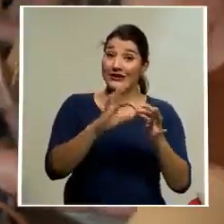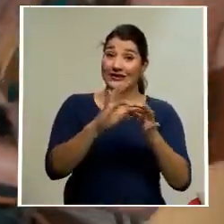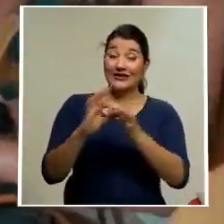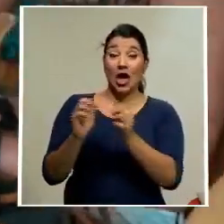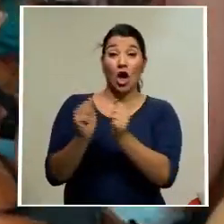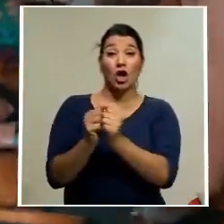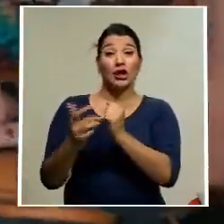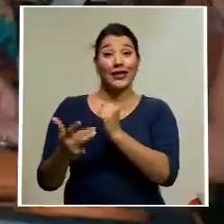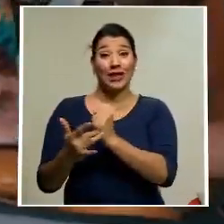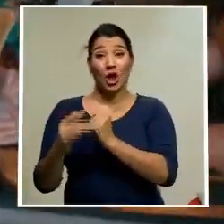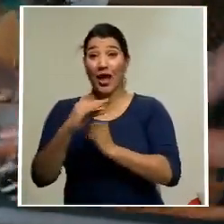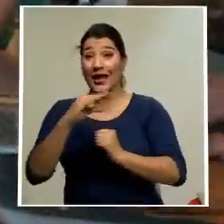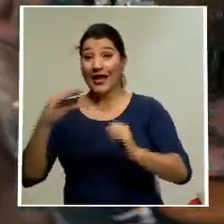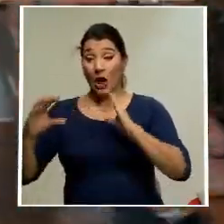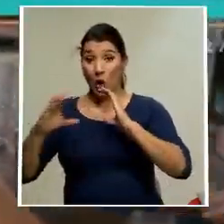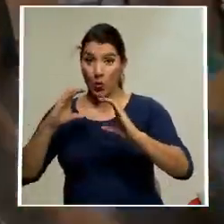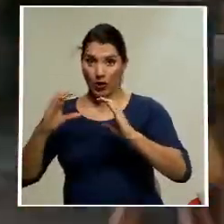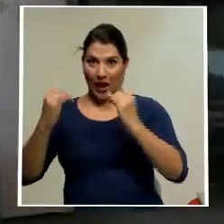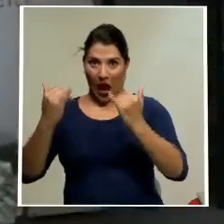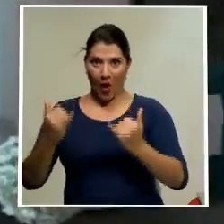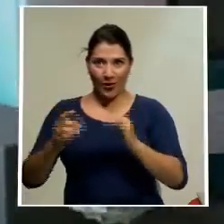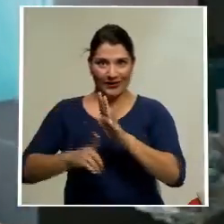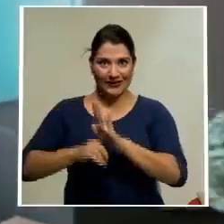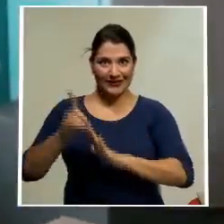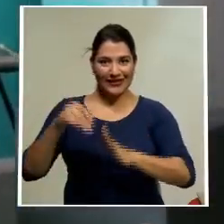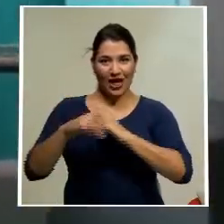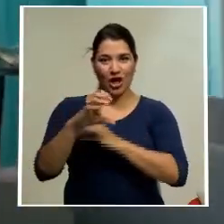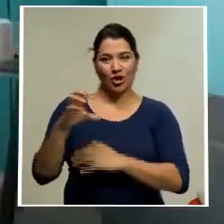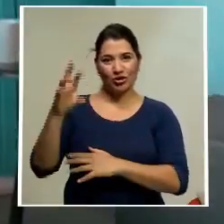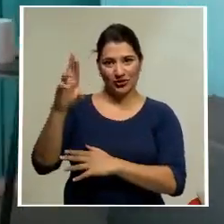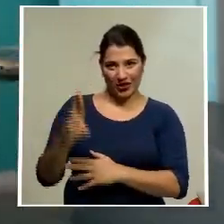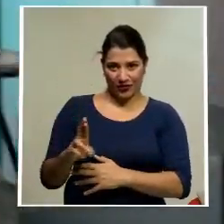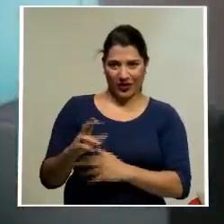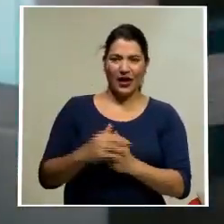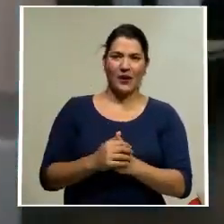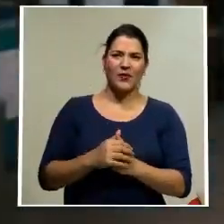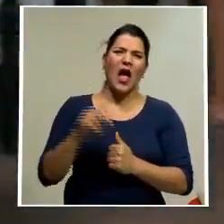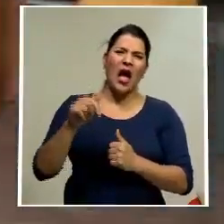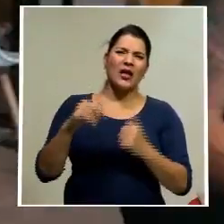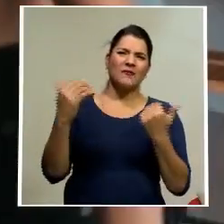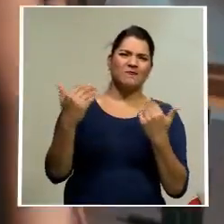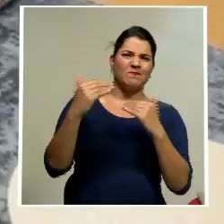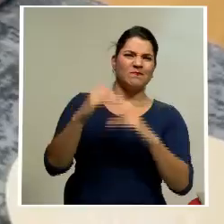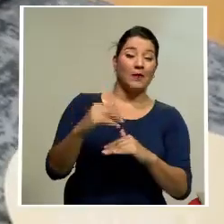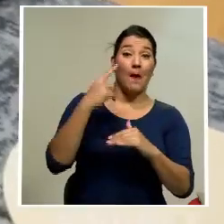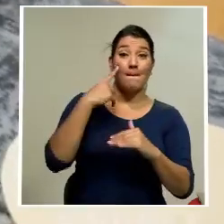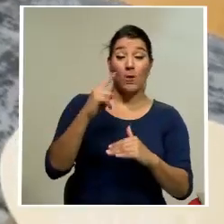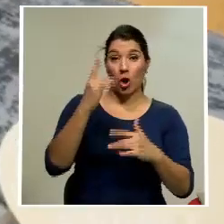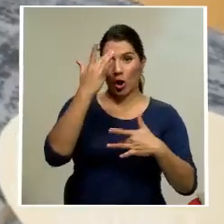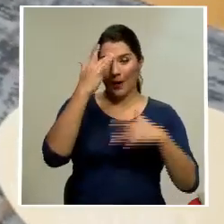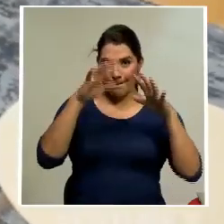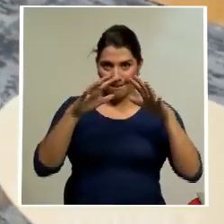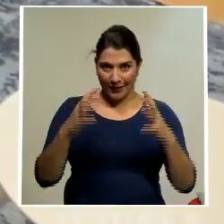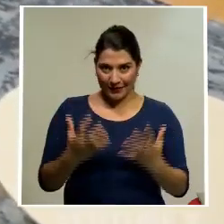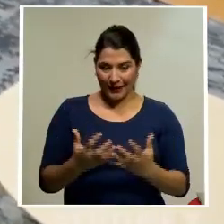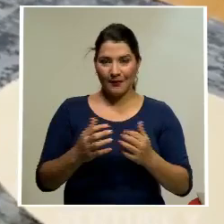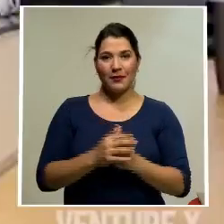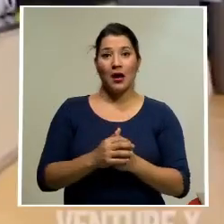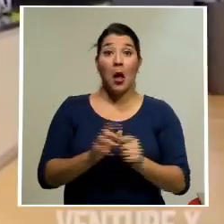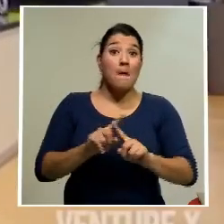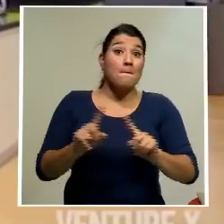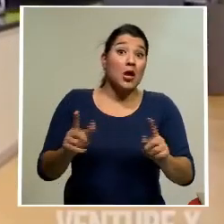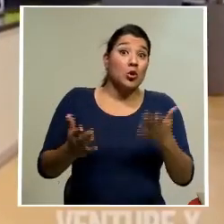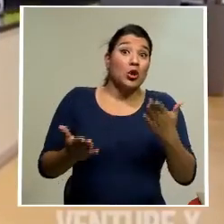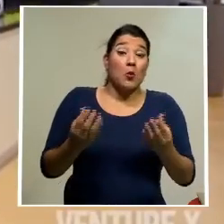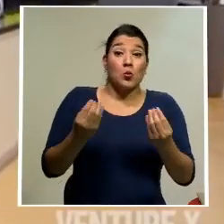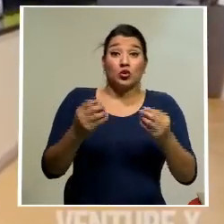y la comunicación se abre paso en el país, aún con las limitaciones de movilidad de la pandemia. Quizás a varios les interese seguir